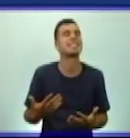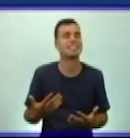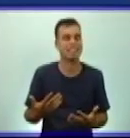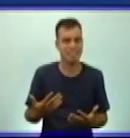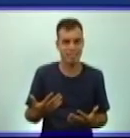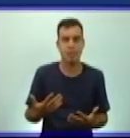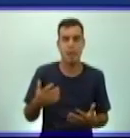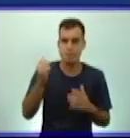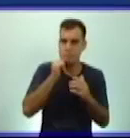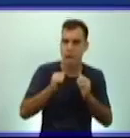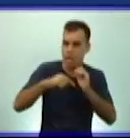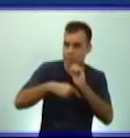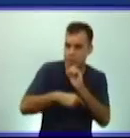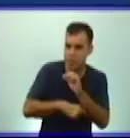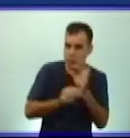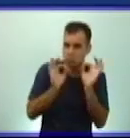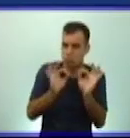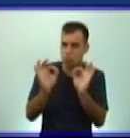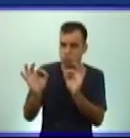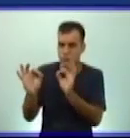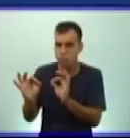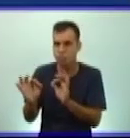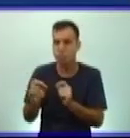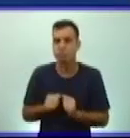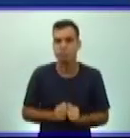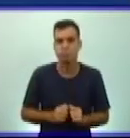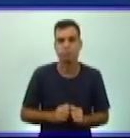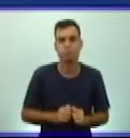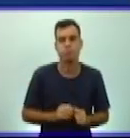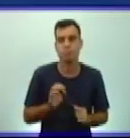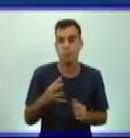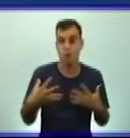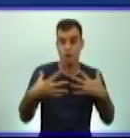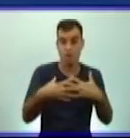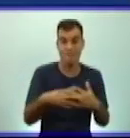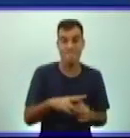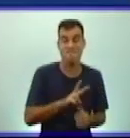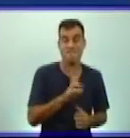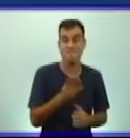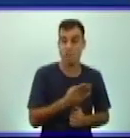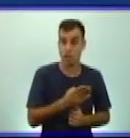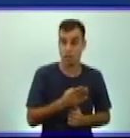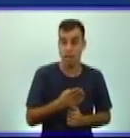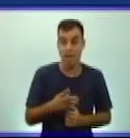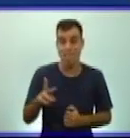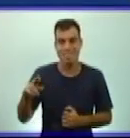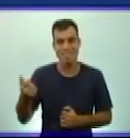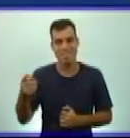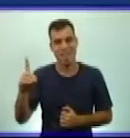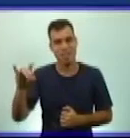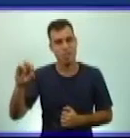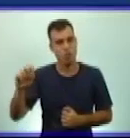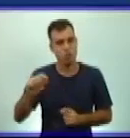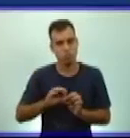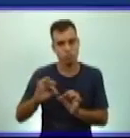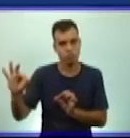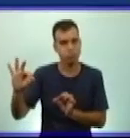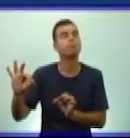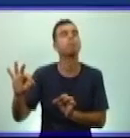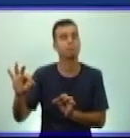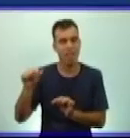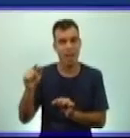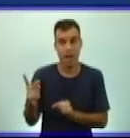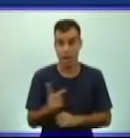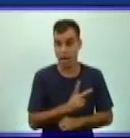con más precisión la relación de proporcionalidad entre la velocidad y el radio, que, como conocen de otros momentos, estas son